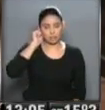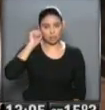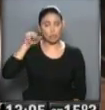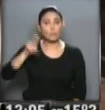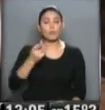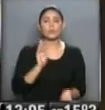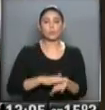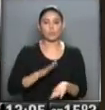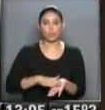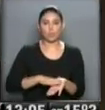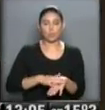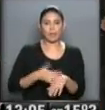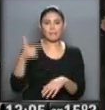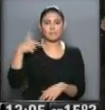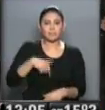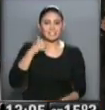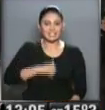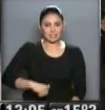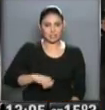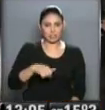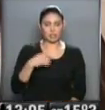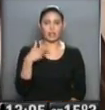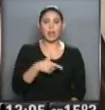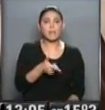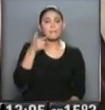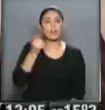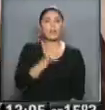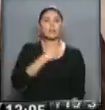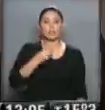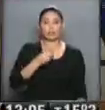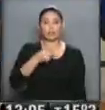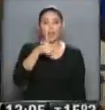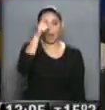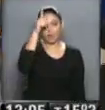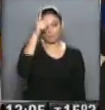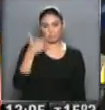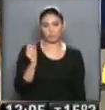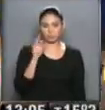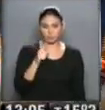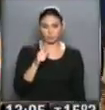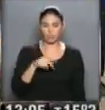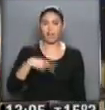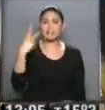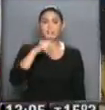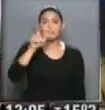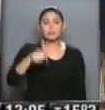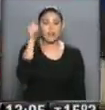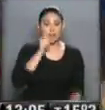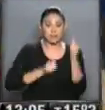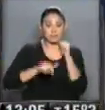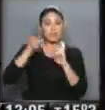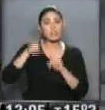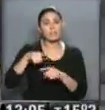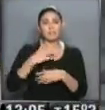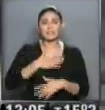se produjo por una herida penetrante de tórax. El disparo vino de un arma policial. Un segundo herido fue trasladado en